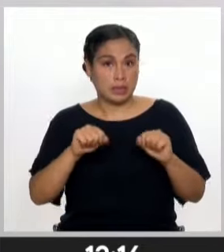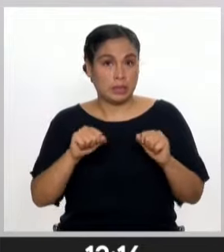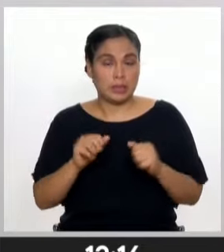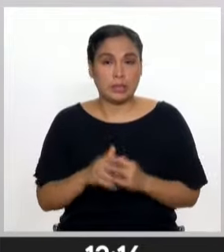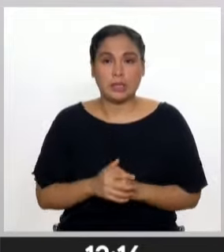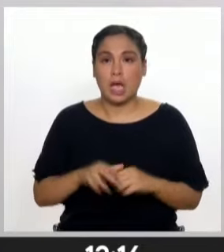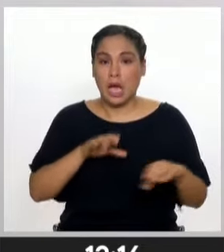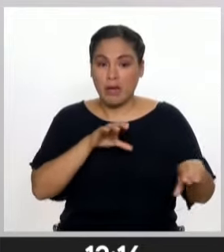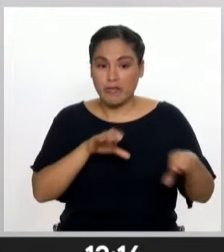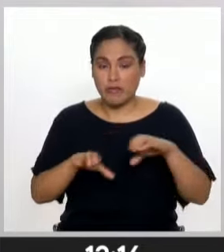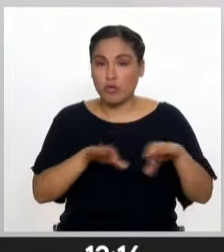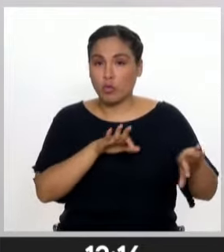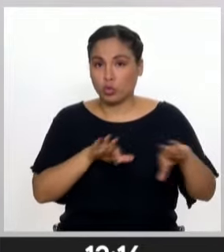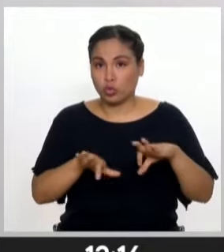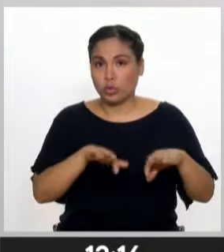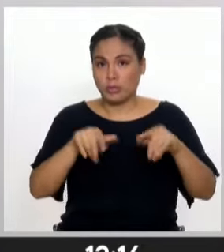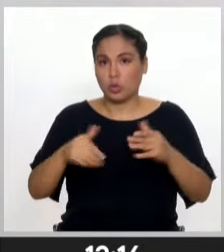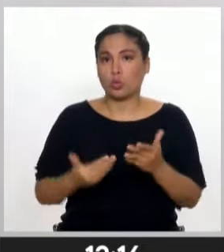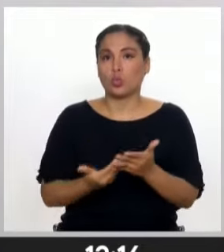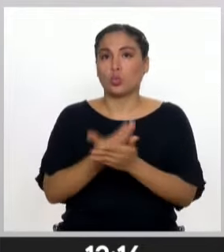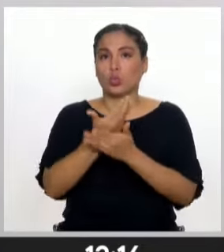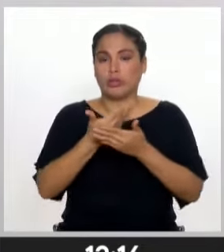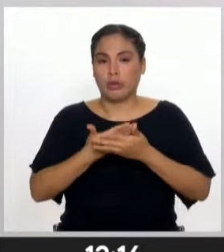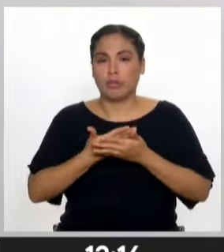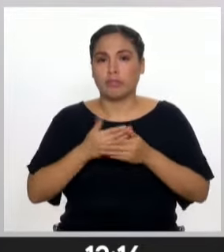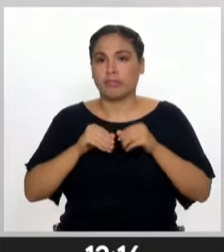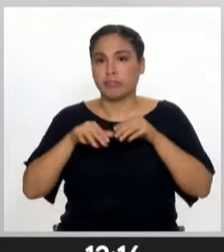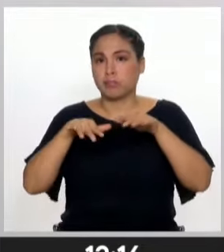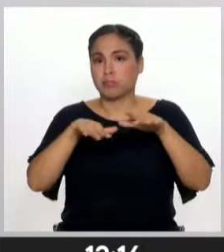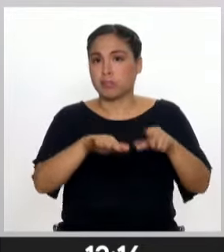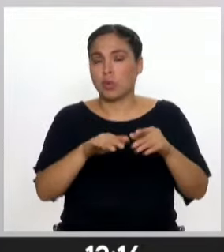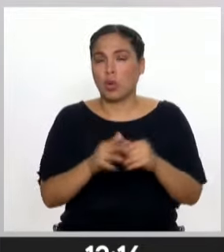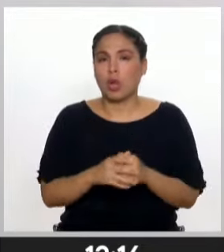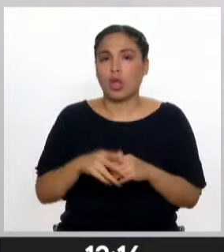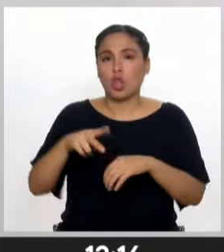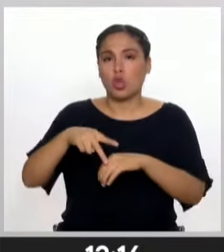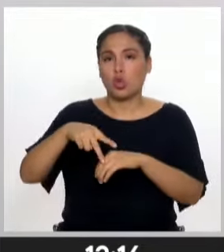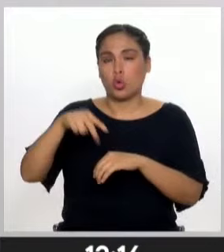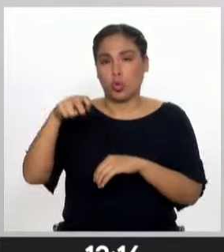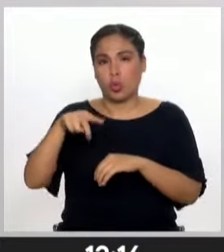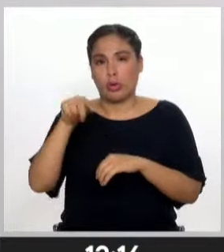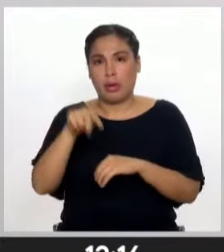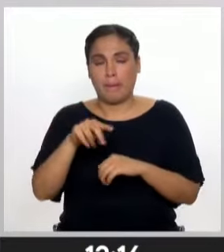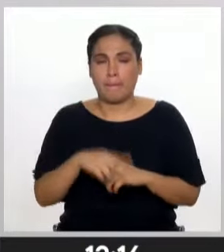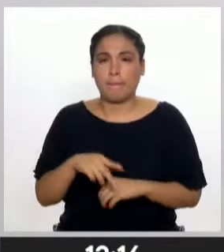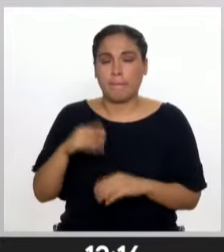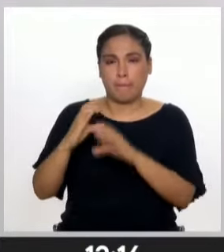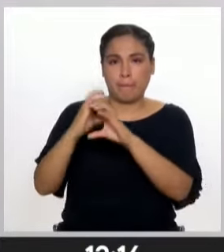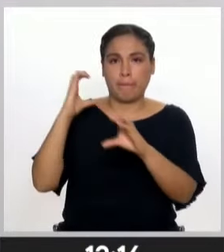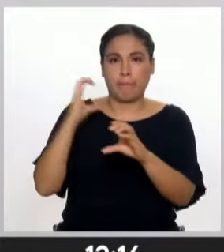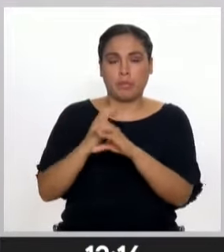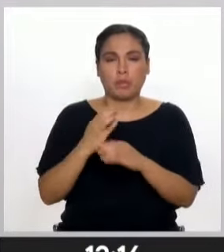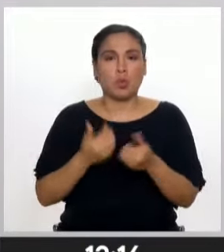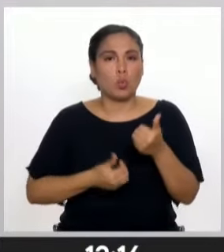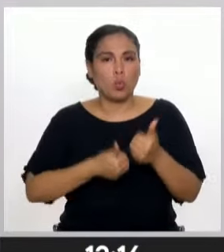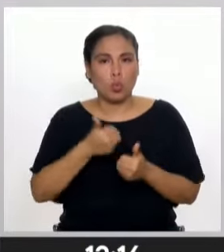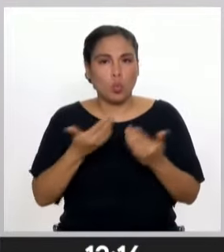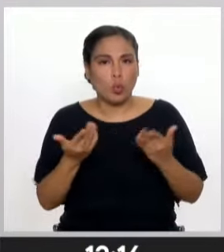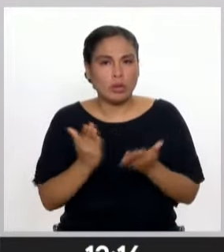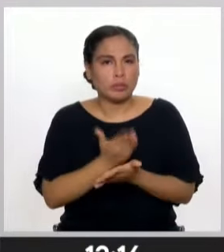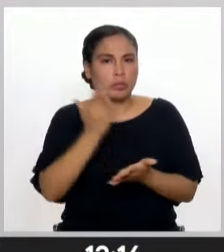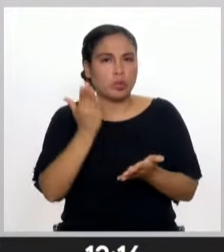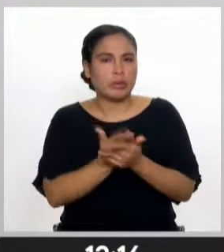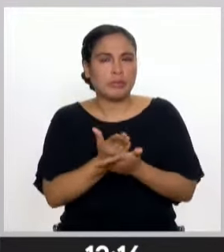puesta en funcionamiento de esta nueva ampliación norte del metropolitano, y finalmente, ¿cuáles serían los problemas que se presentarían de no